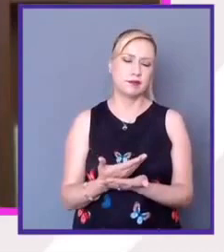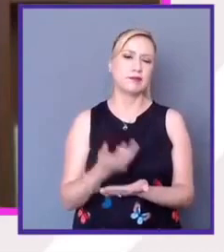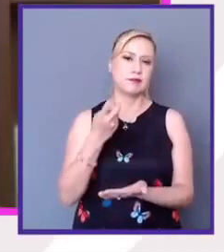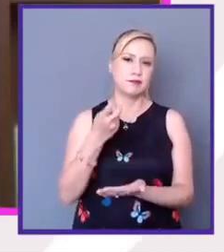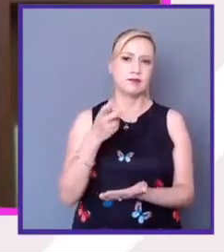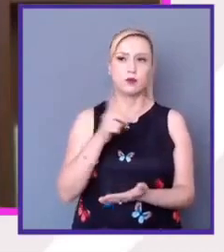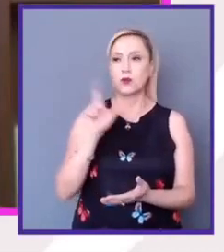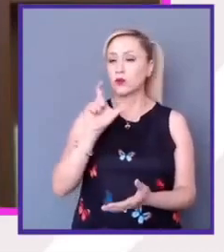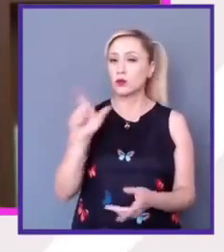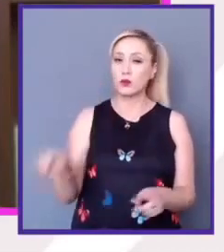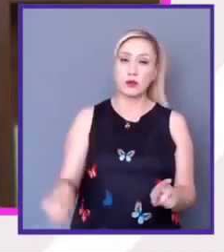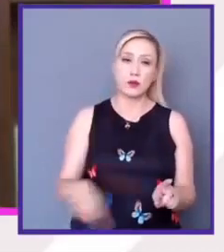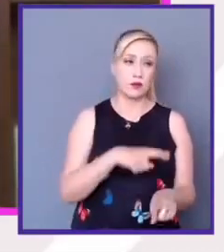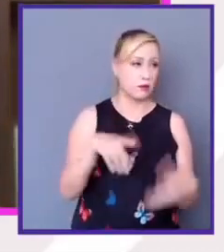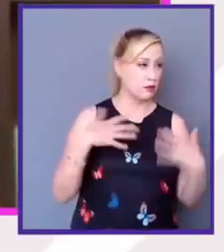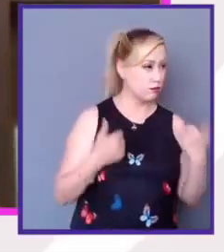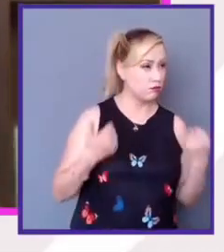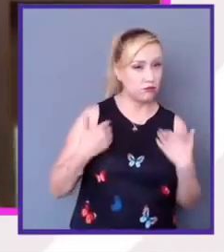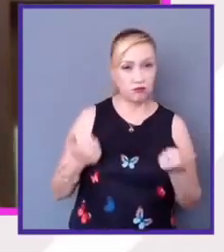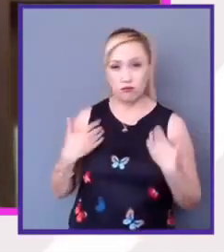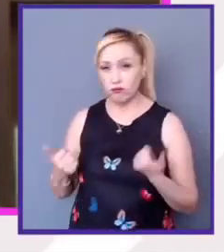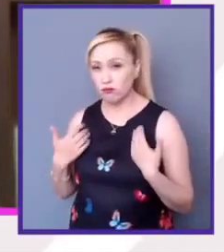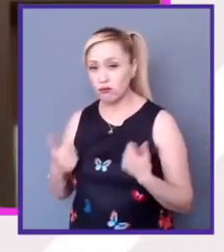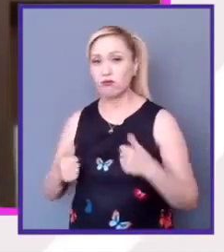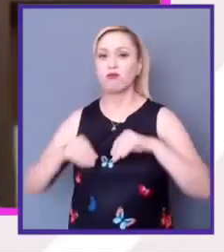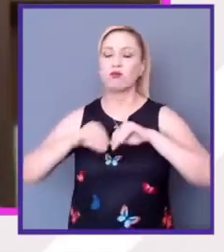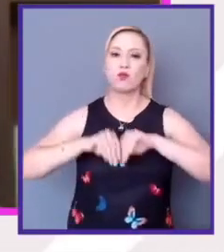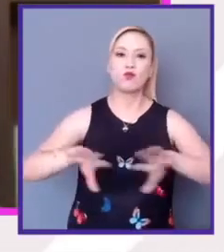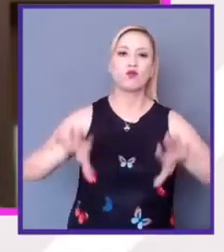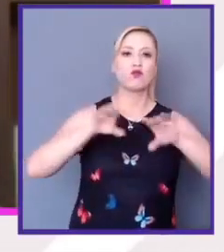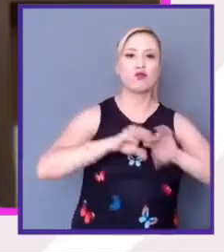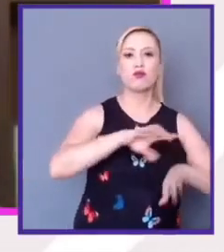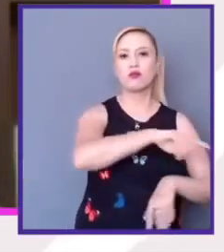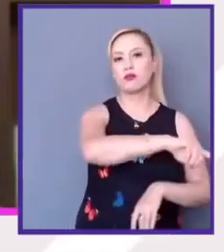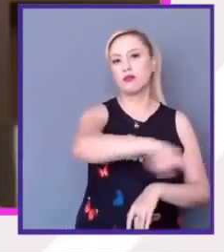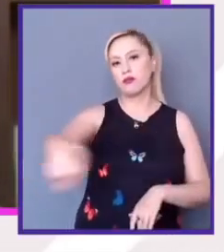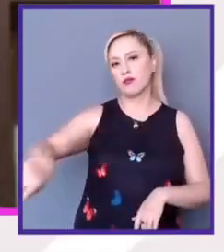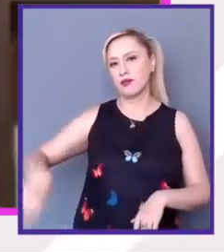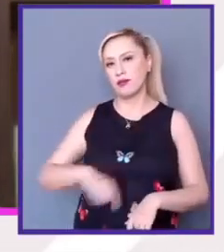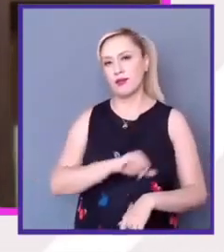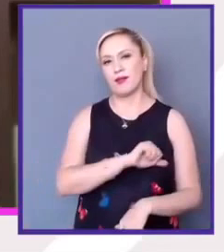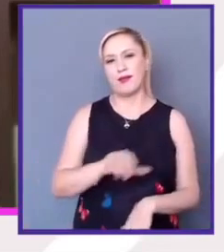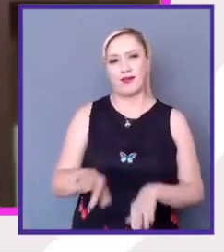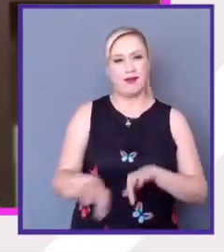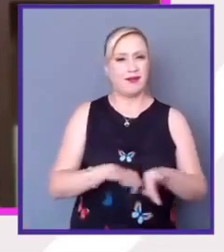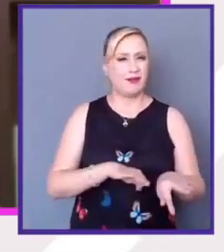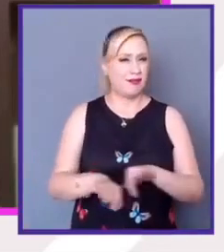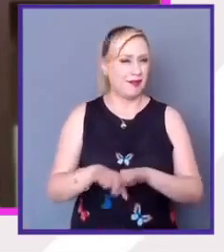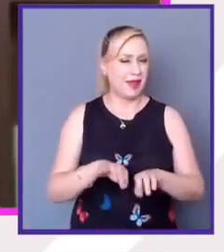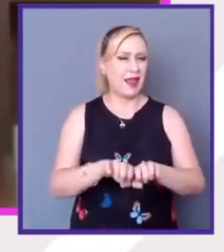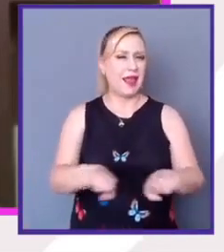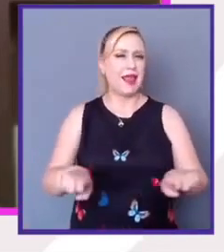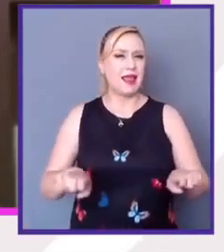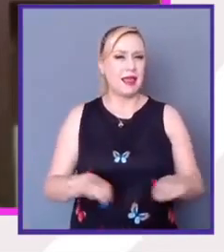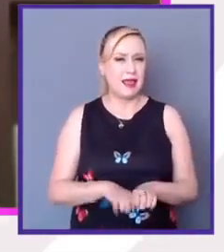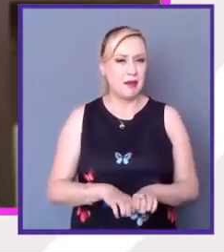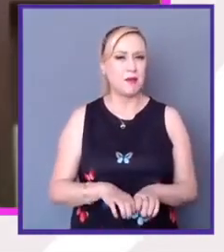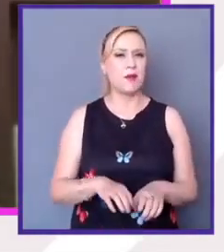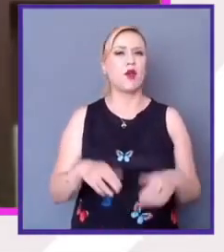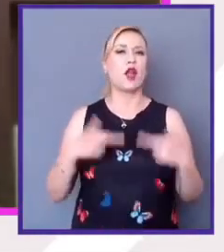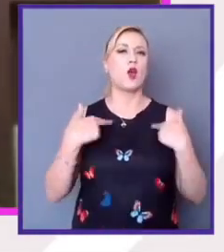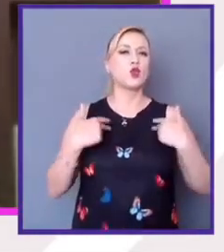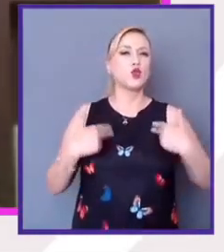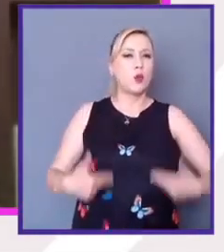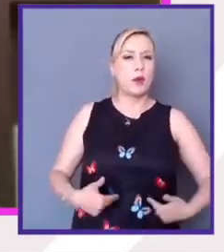perspectiva antirracista y difundirla con los grupos de interés o stakeholders, ¿no? Que pueden ser los equipos de RH, de mercadotecnia,